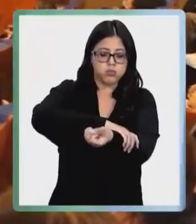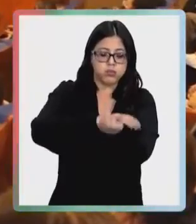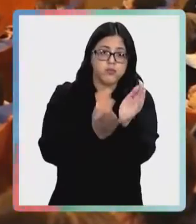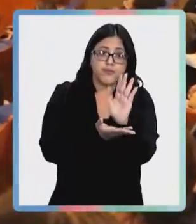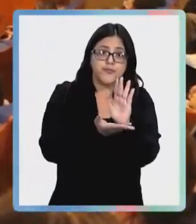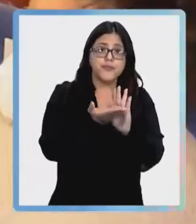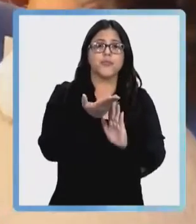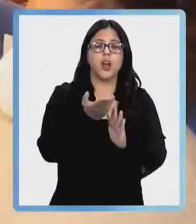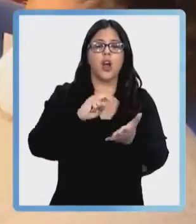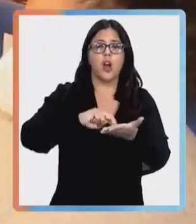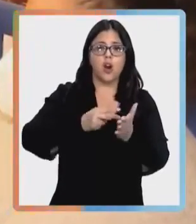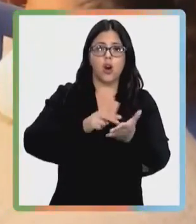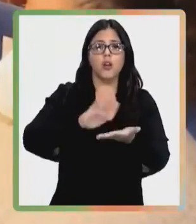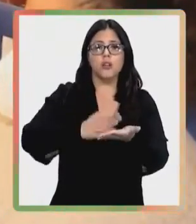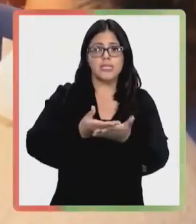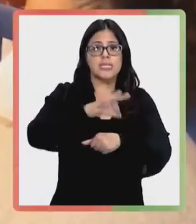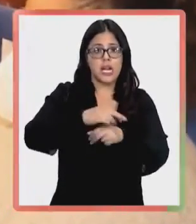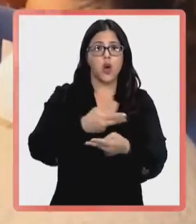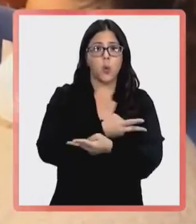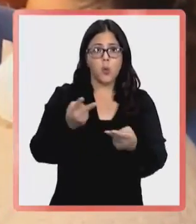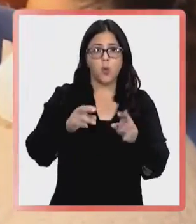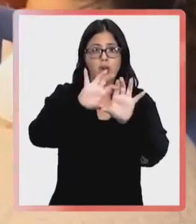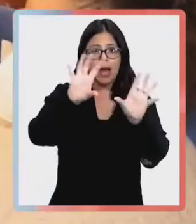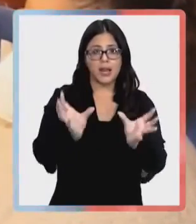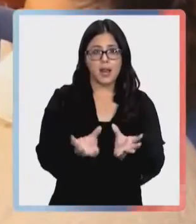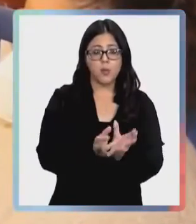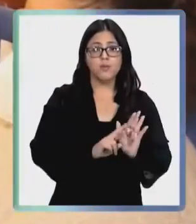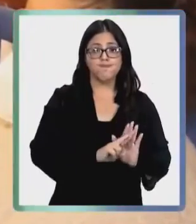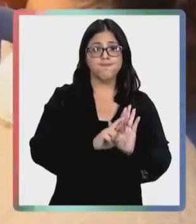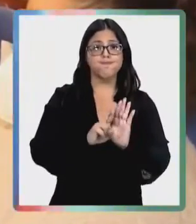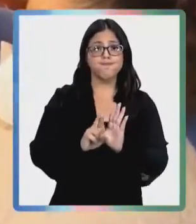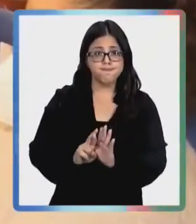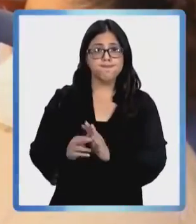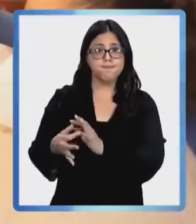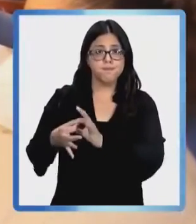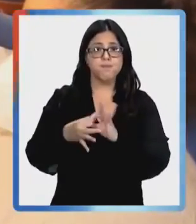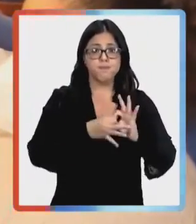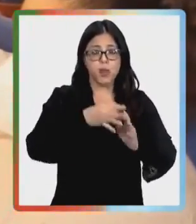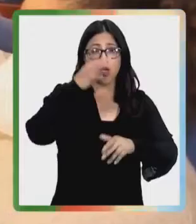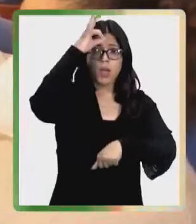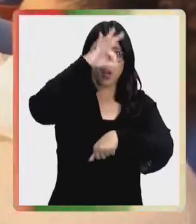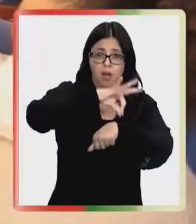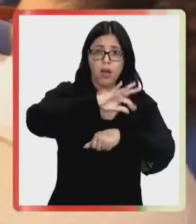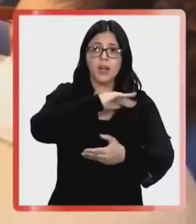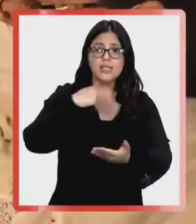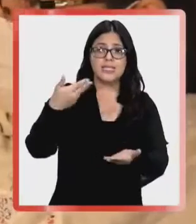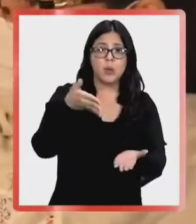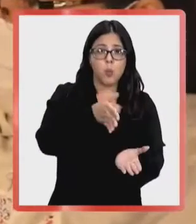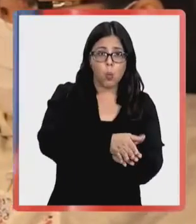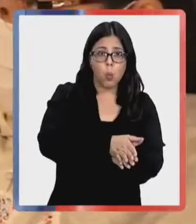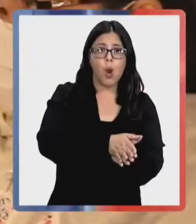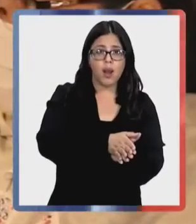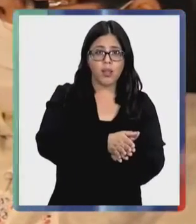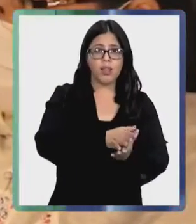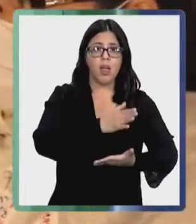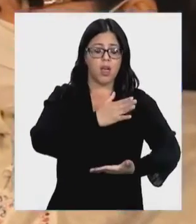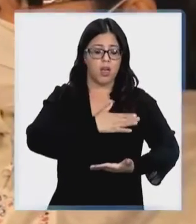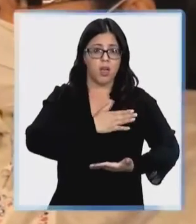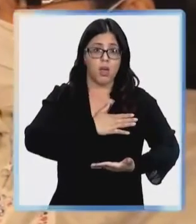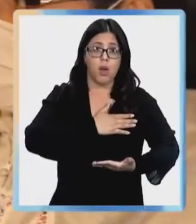La hipertensión arterial es un problema de salud pública mundial, representando la principal causa de enfermedad y